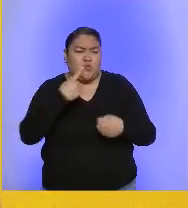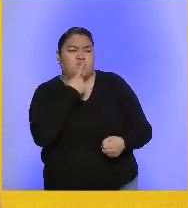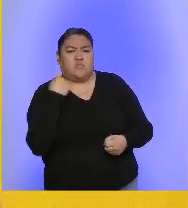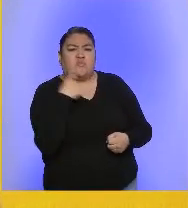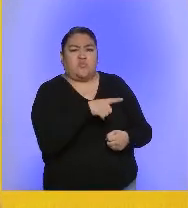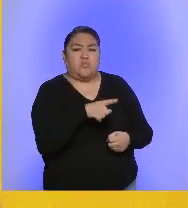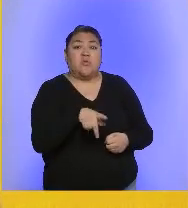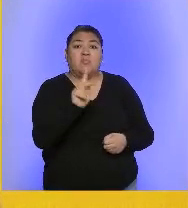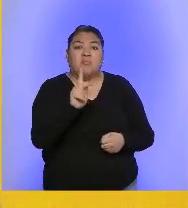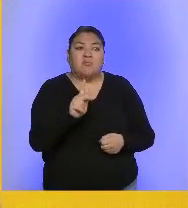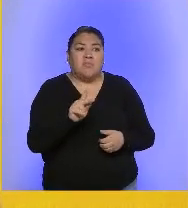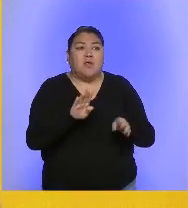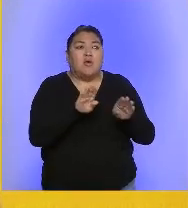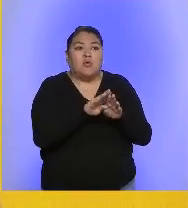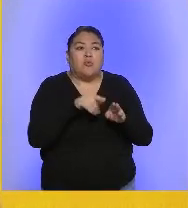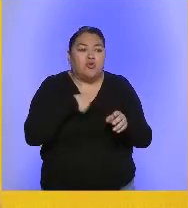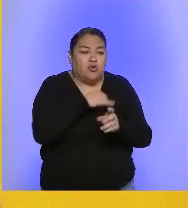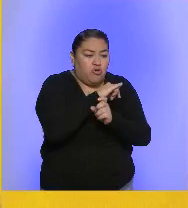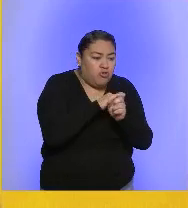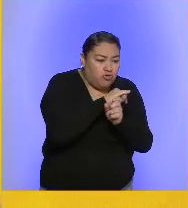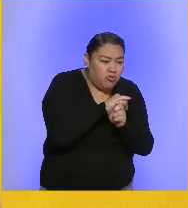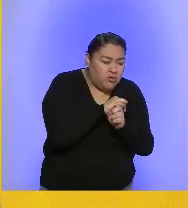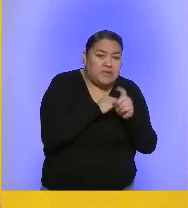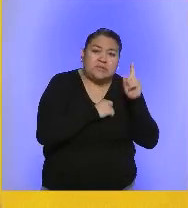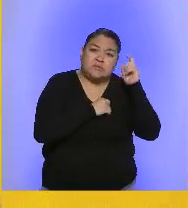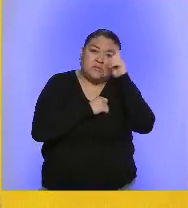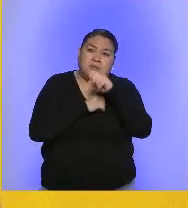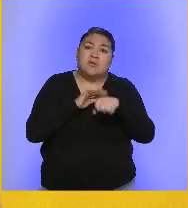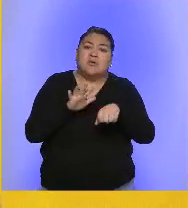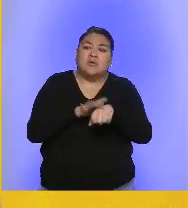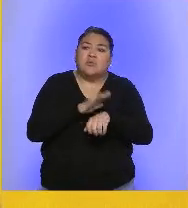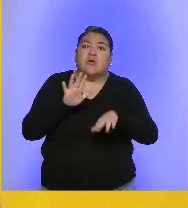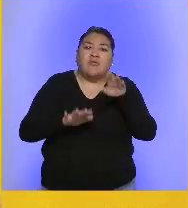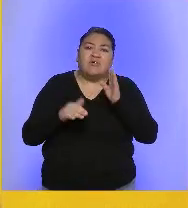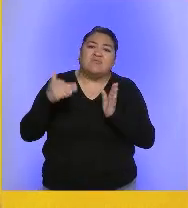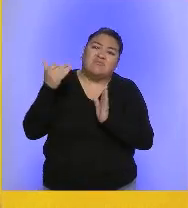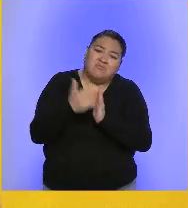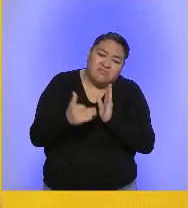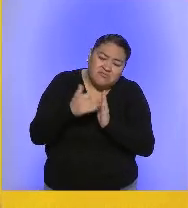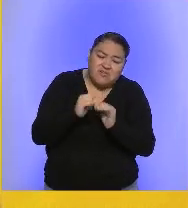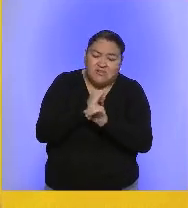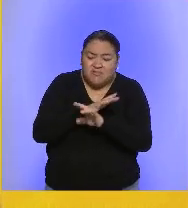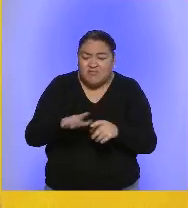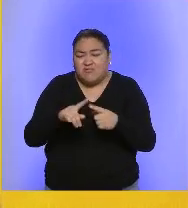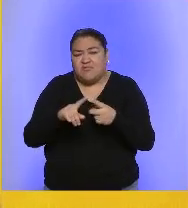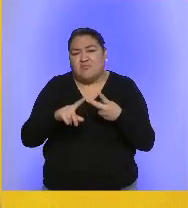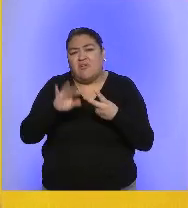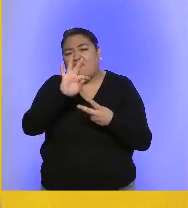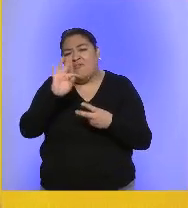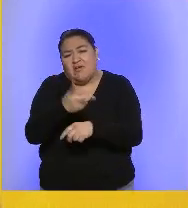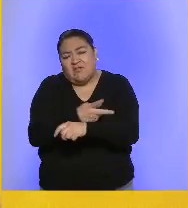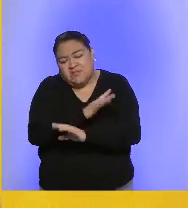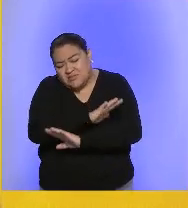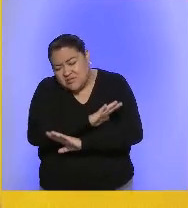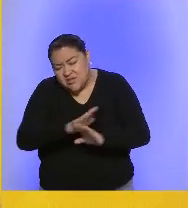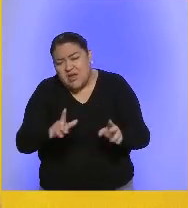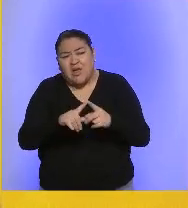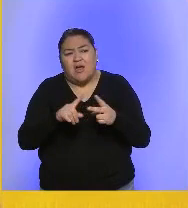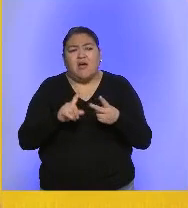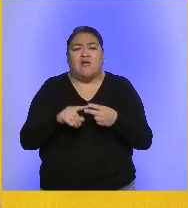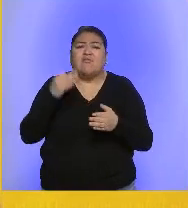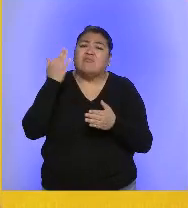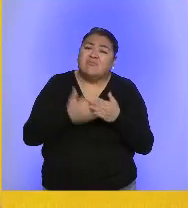limitada, puesto que llega a ser deficiente, a destiempo o porque no se proporciona la información suficiente para avanzar